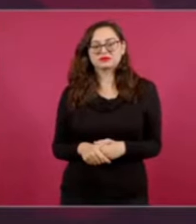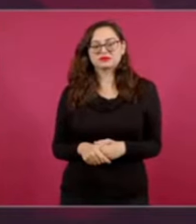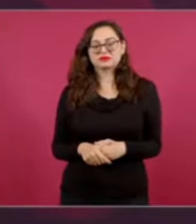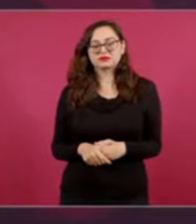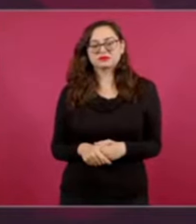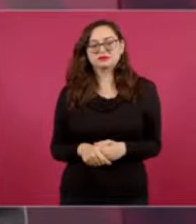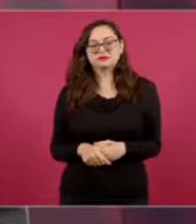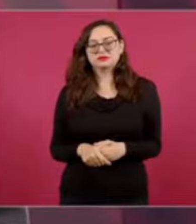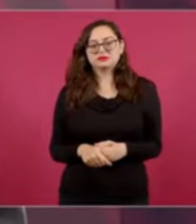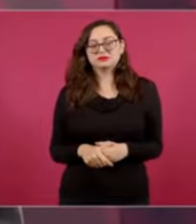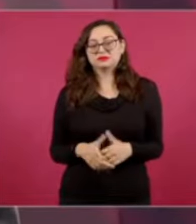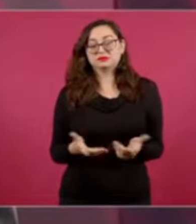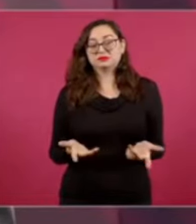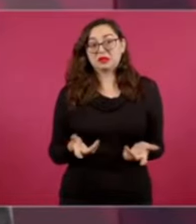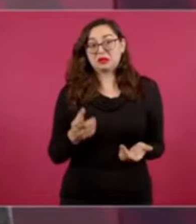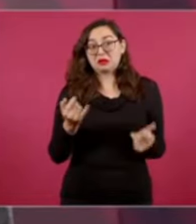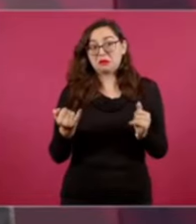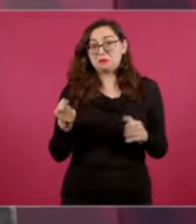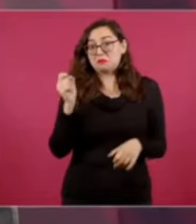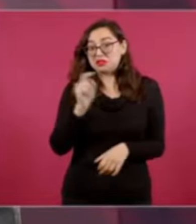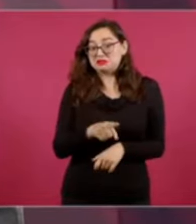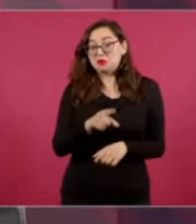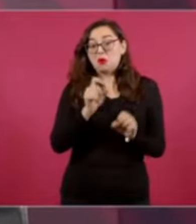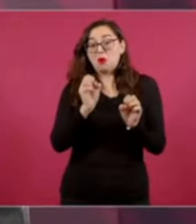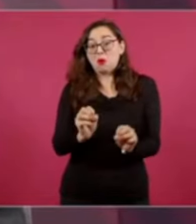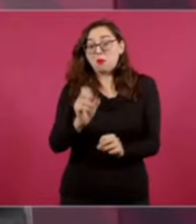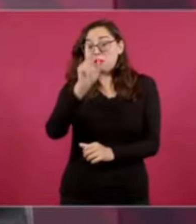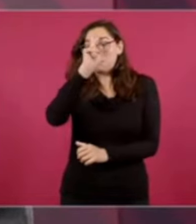y algunos dicen peor.